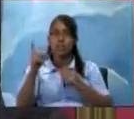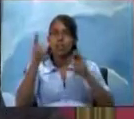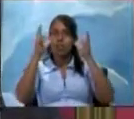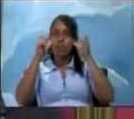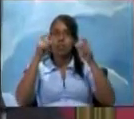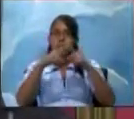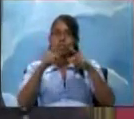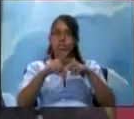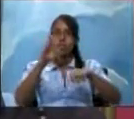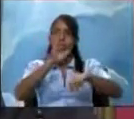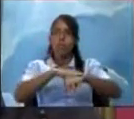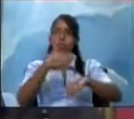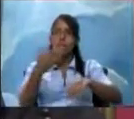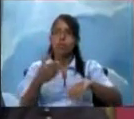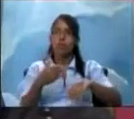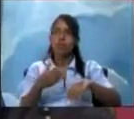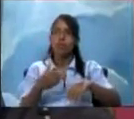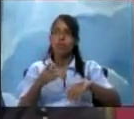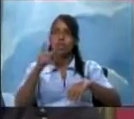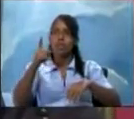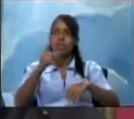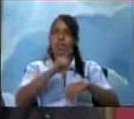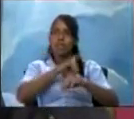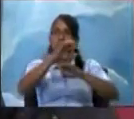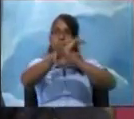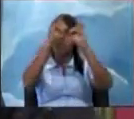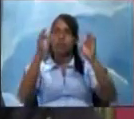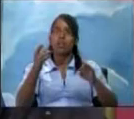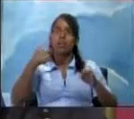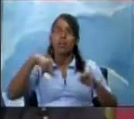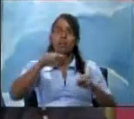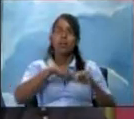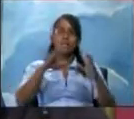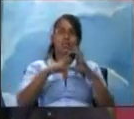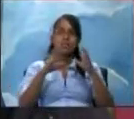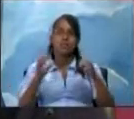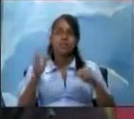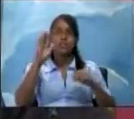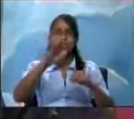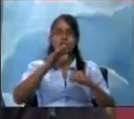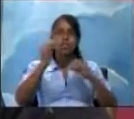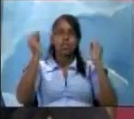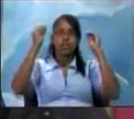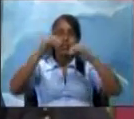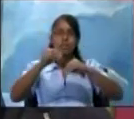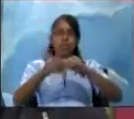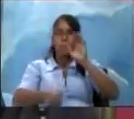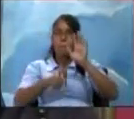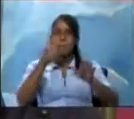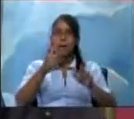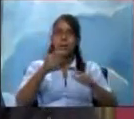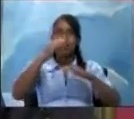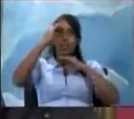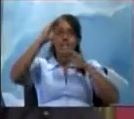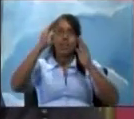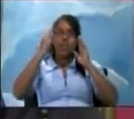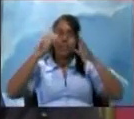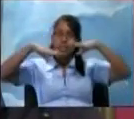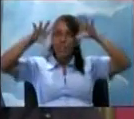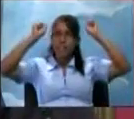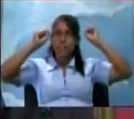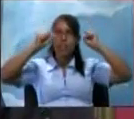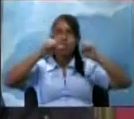oír estas cosas. ¿Por qué? Porque de esta manera nosotros nos estamos afirmando más y